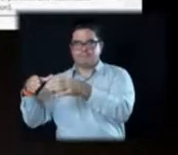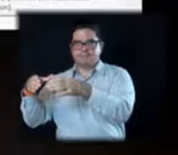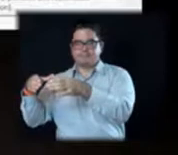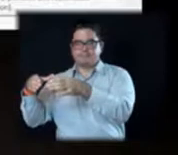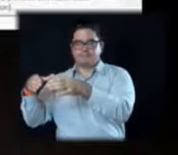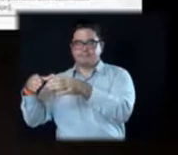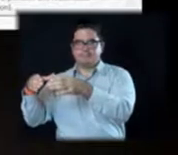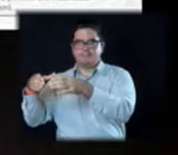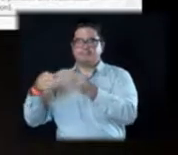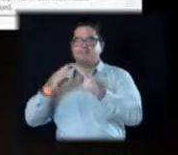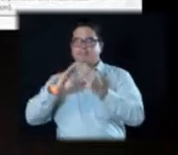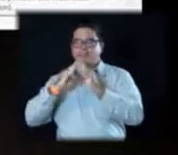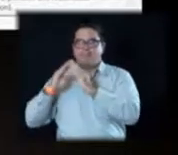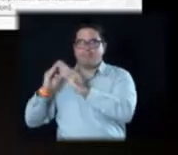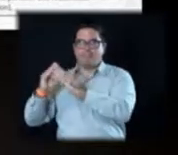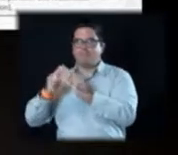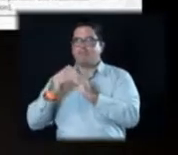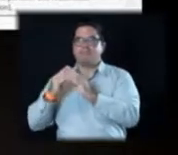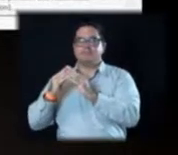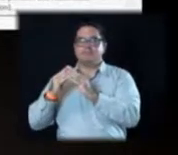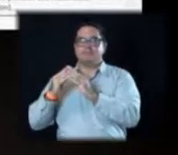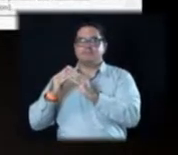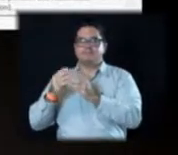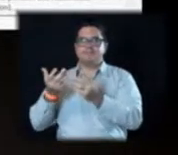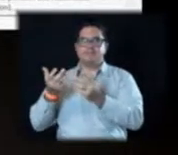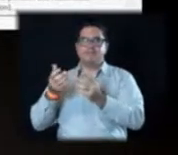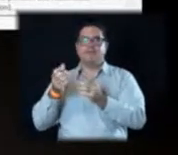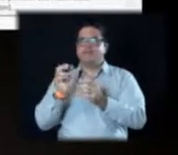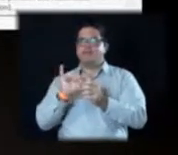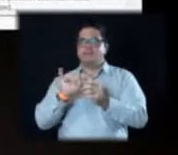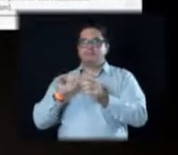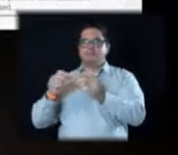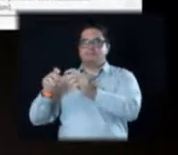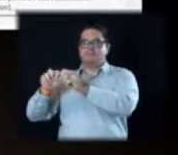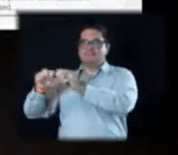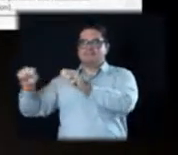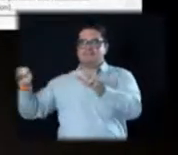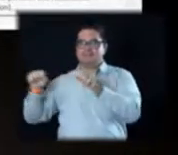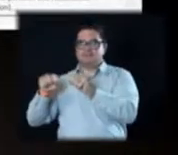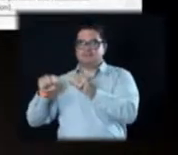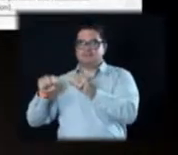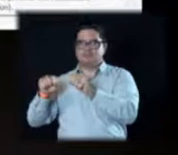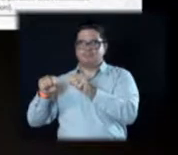información municipal porque funcionan de manera separada al gobierno